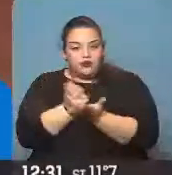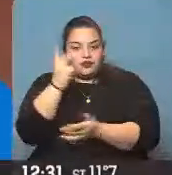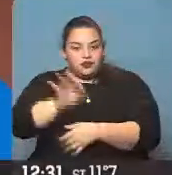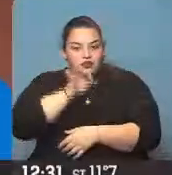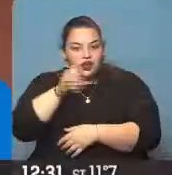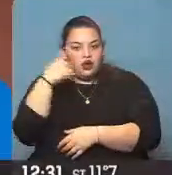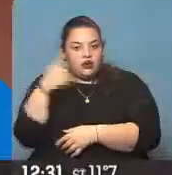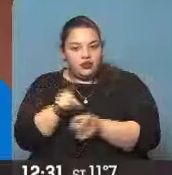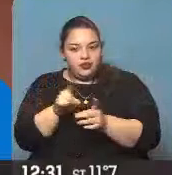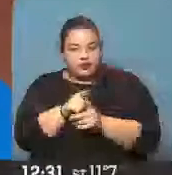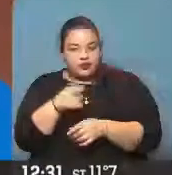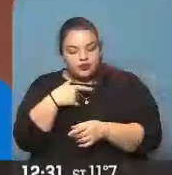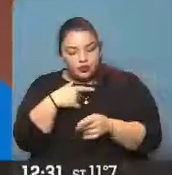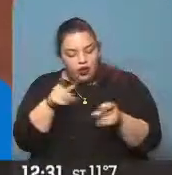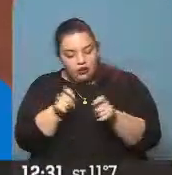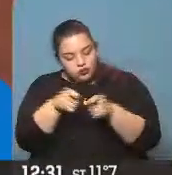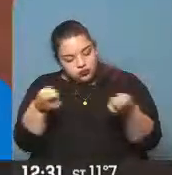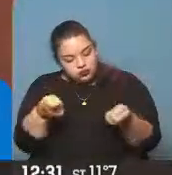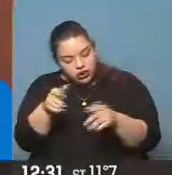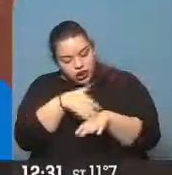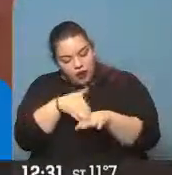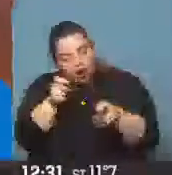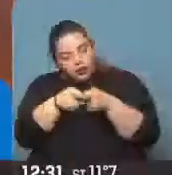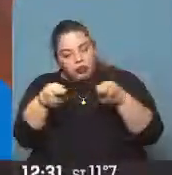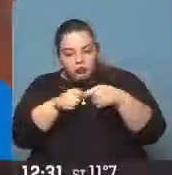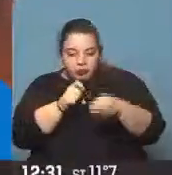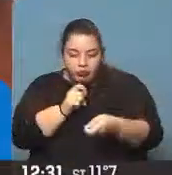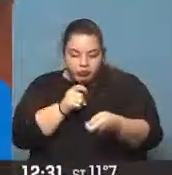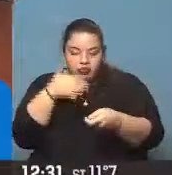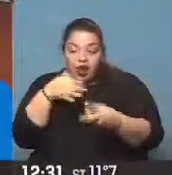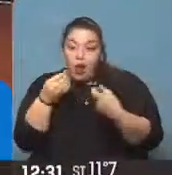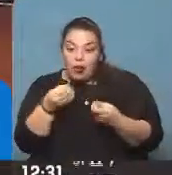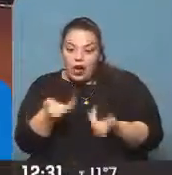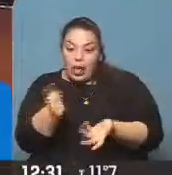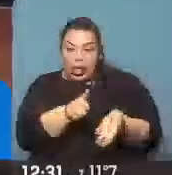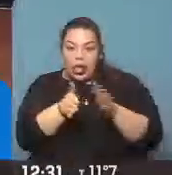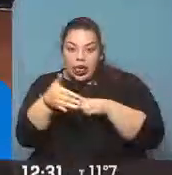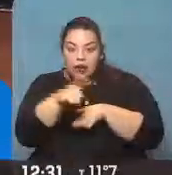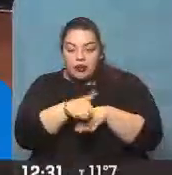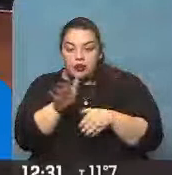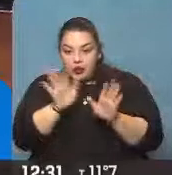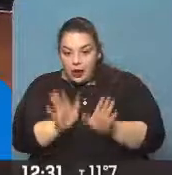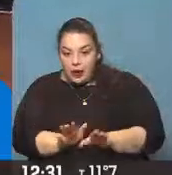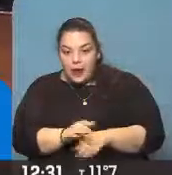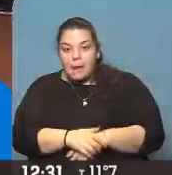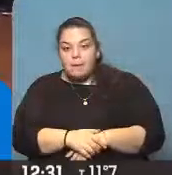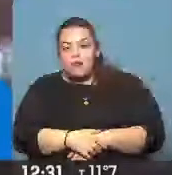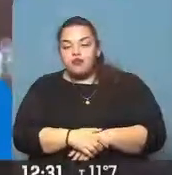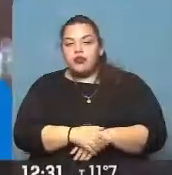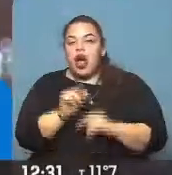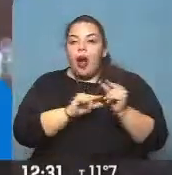desarmar un zapato y entender cómo era a sumergirme en una industria que era totalmente desconocida para parece un momento bueno moviéndome